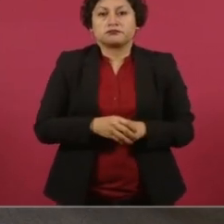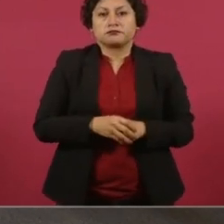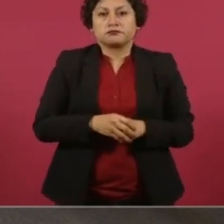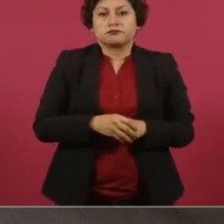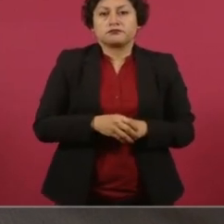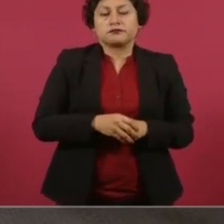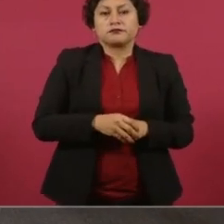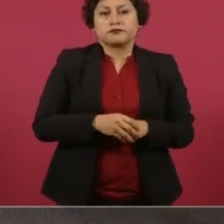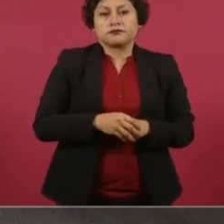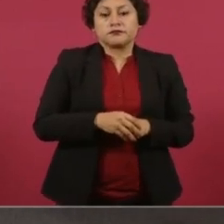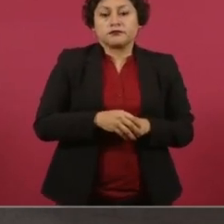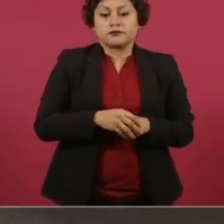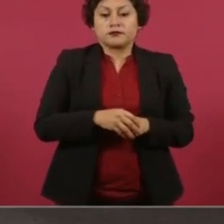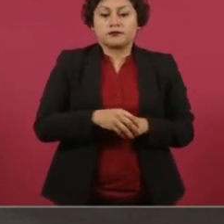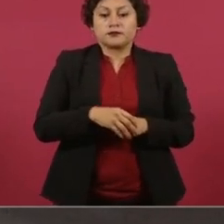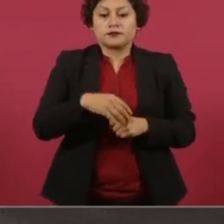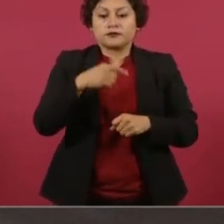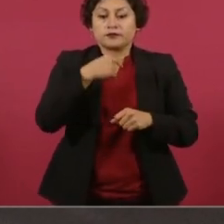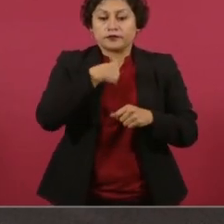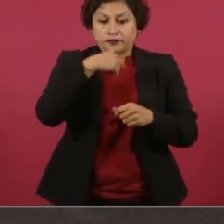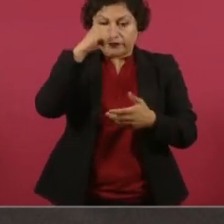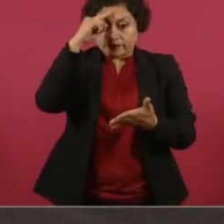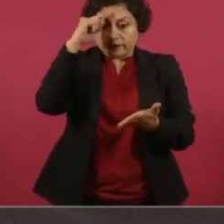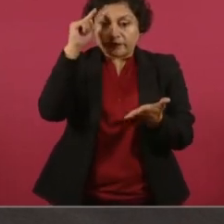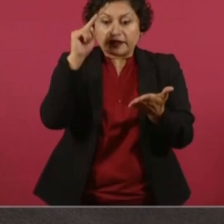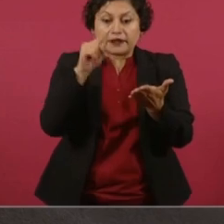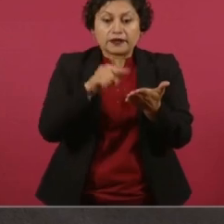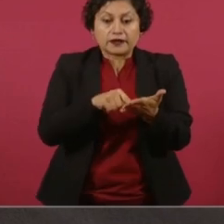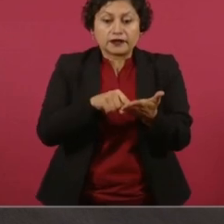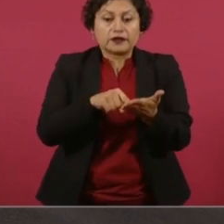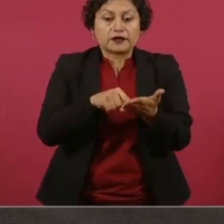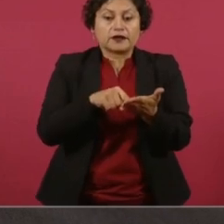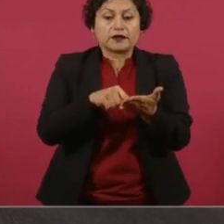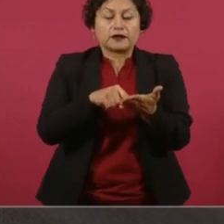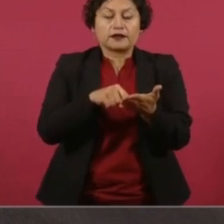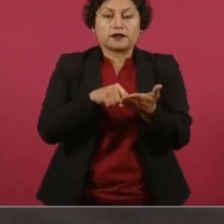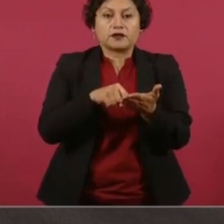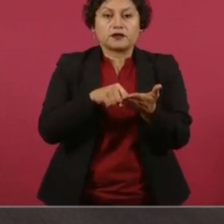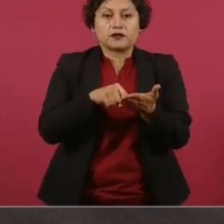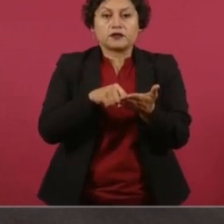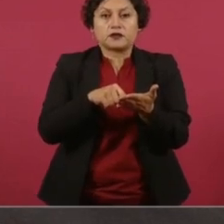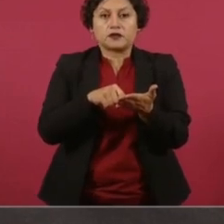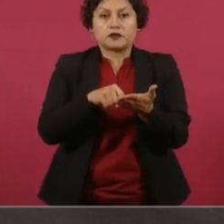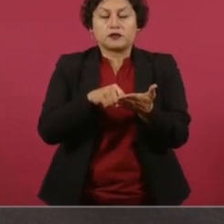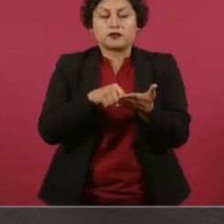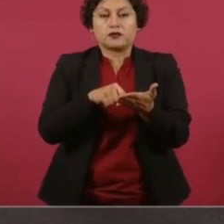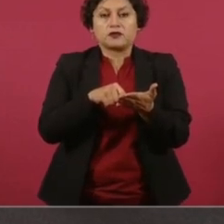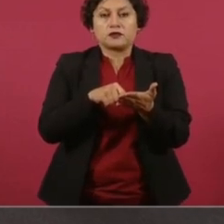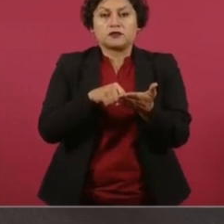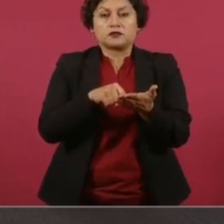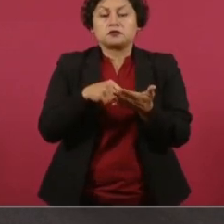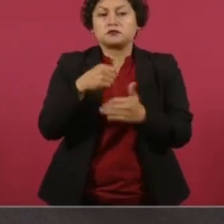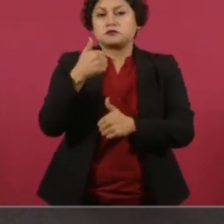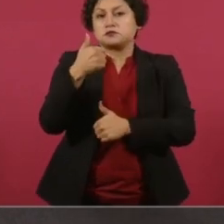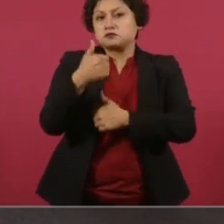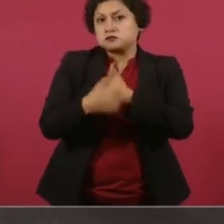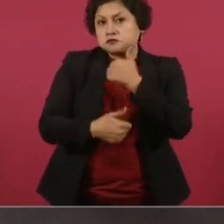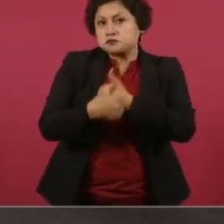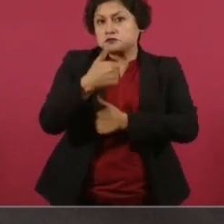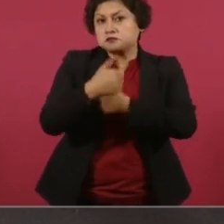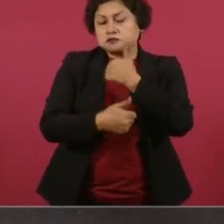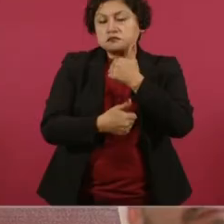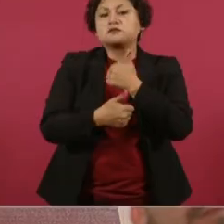son para cargos de elección popular